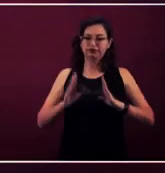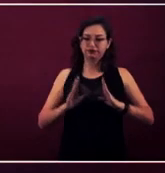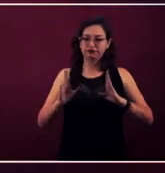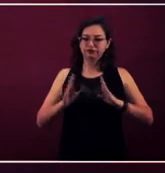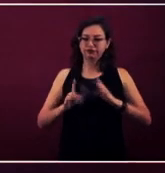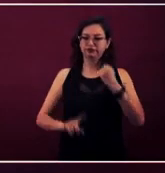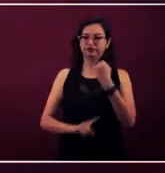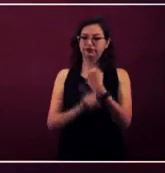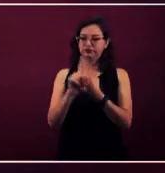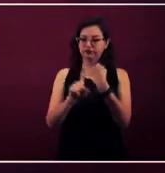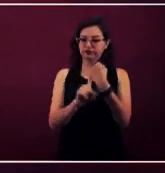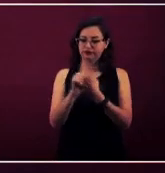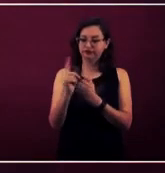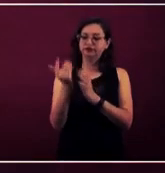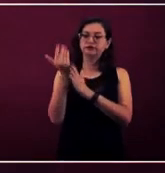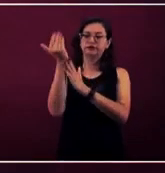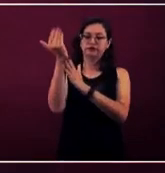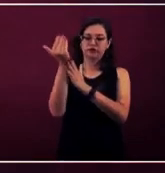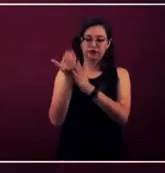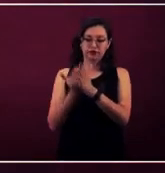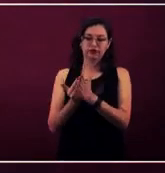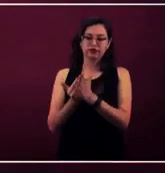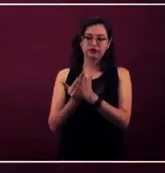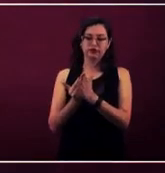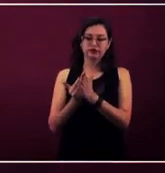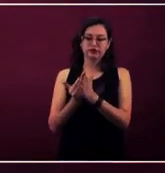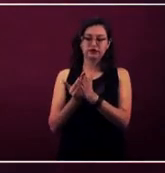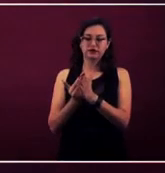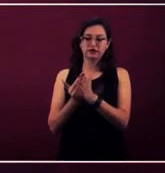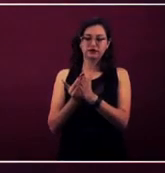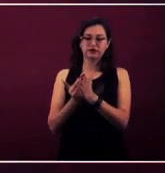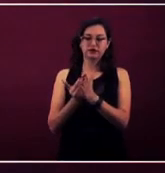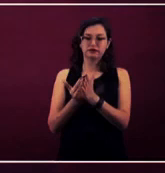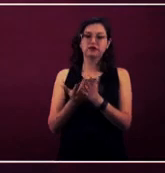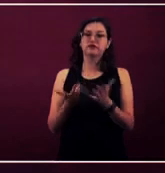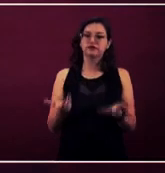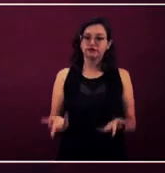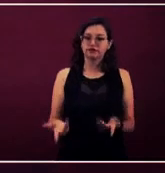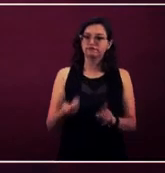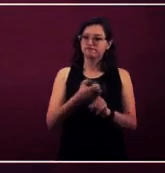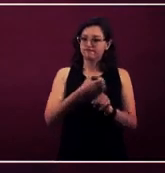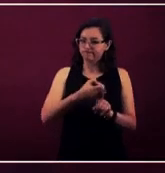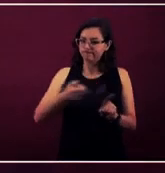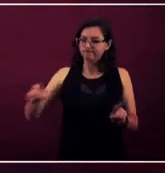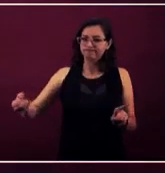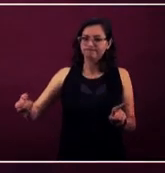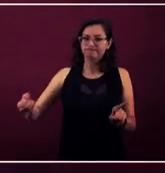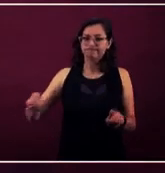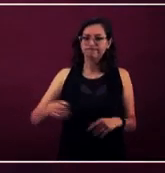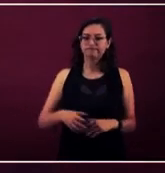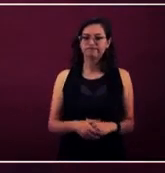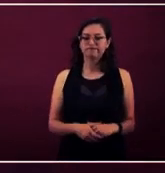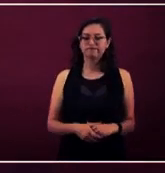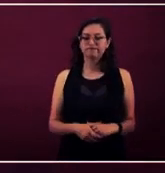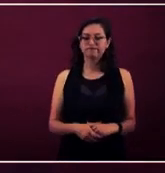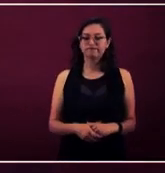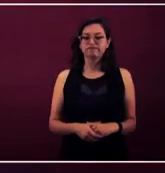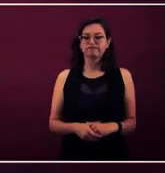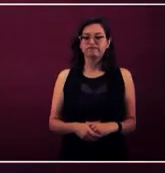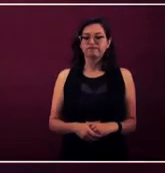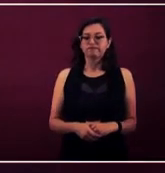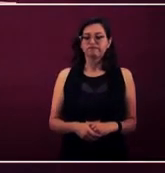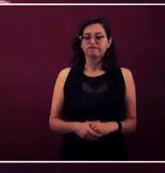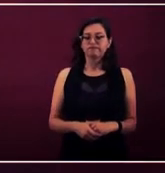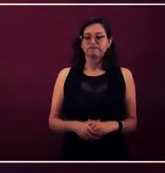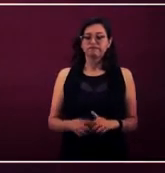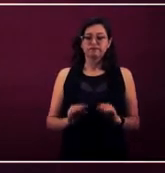reducir la incidencia delictiva y poner orden. Desde luego,